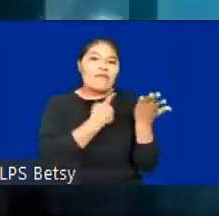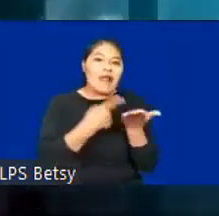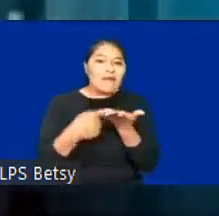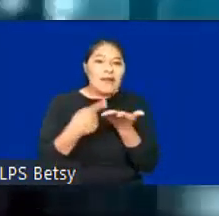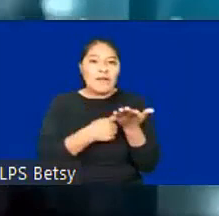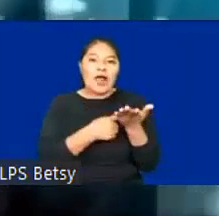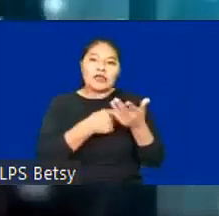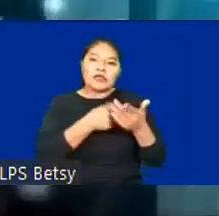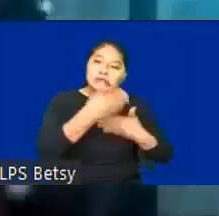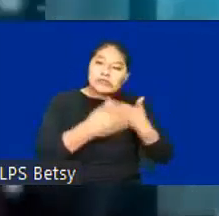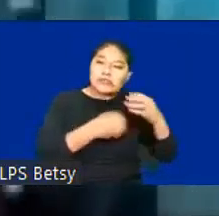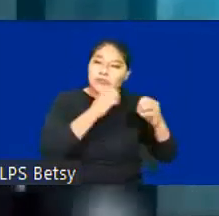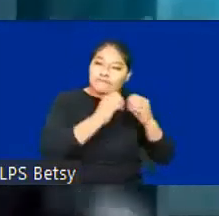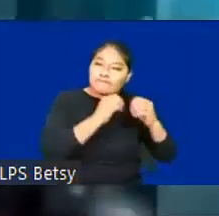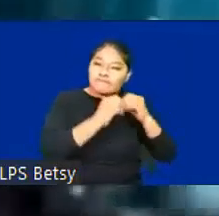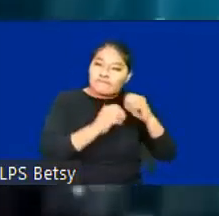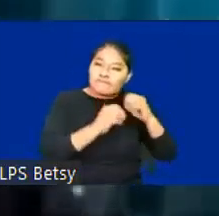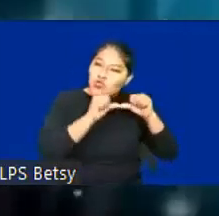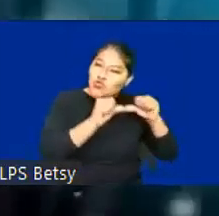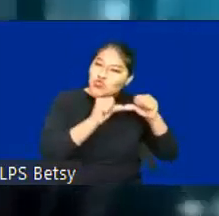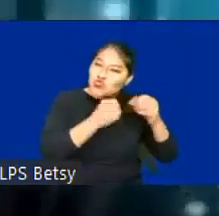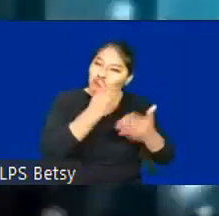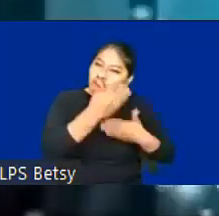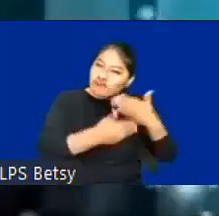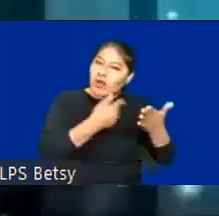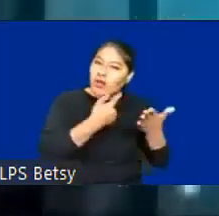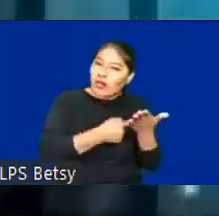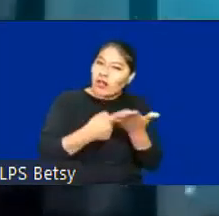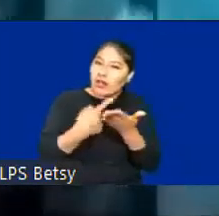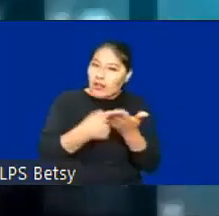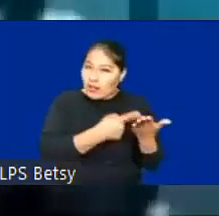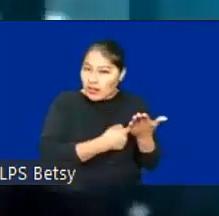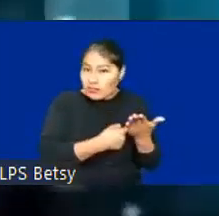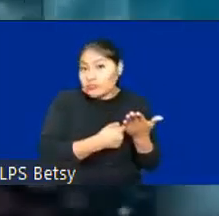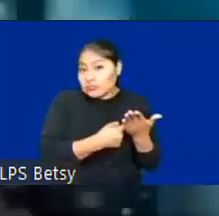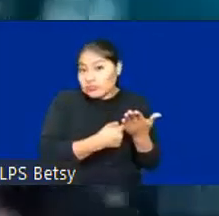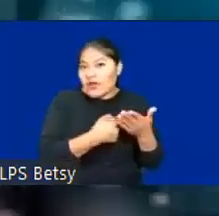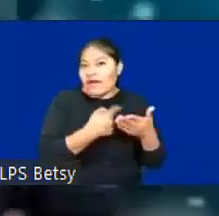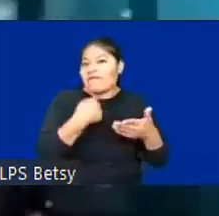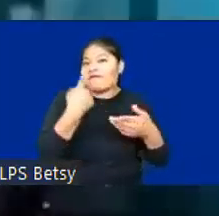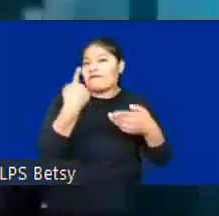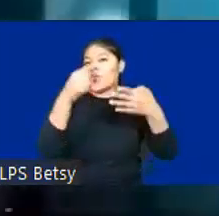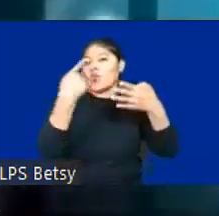principales proyectos, no son los únicos, los principales proyectos casi ya